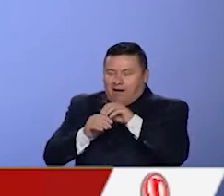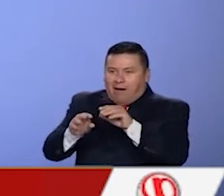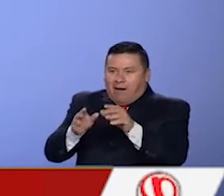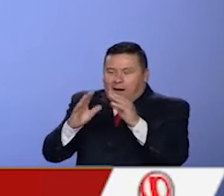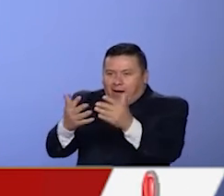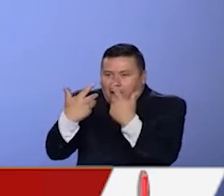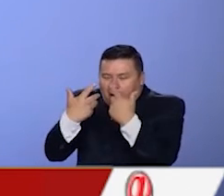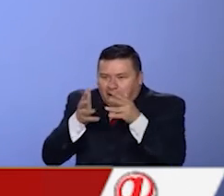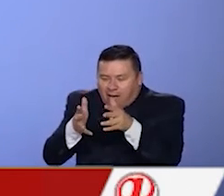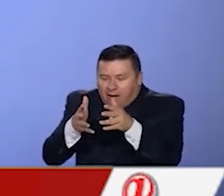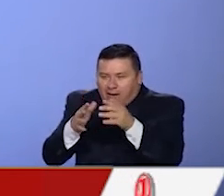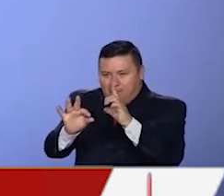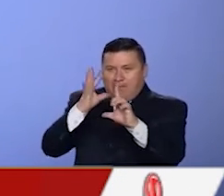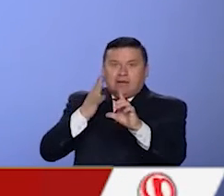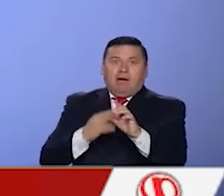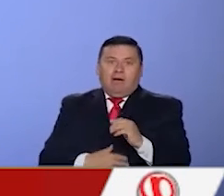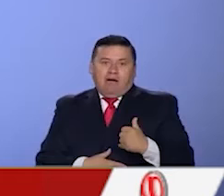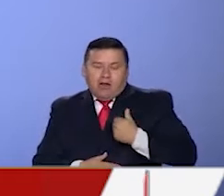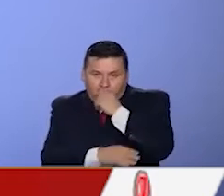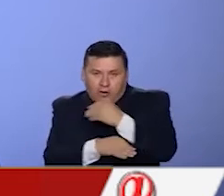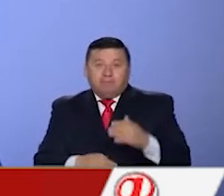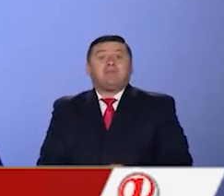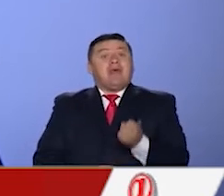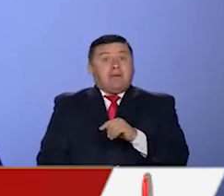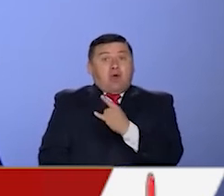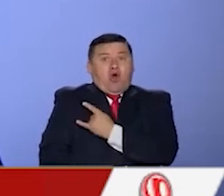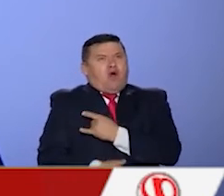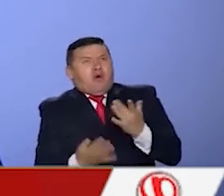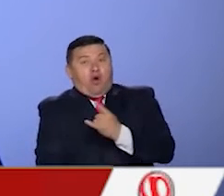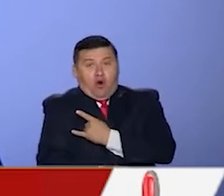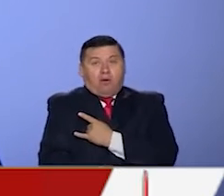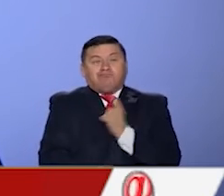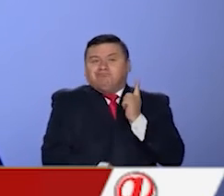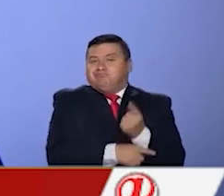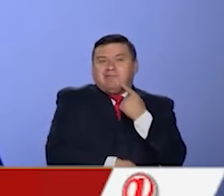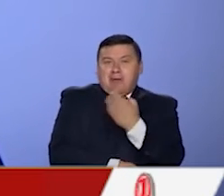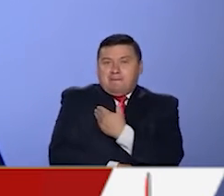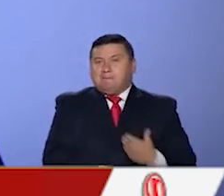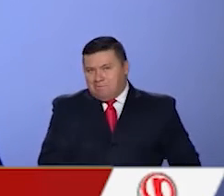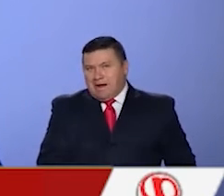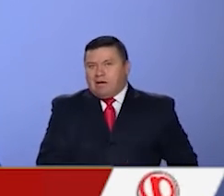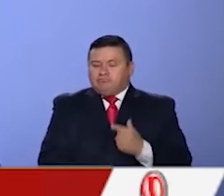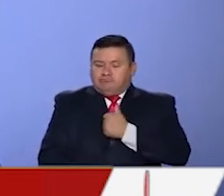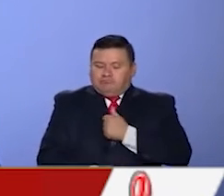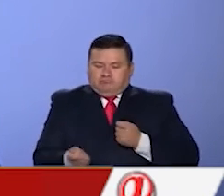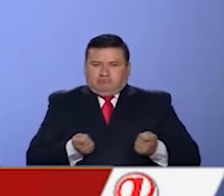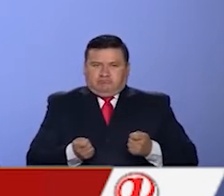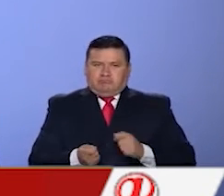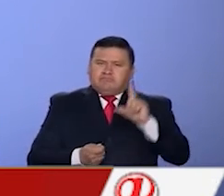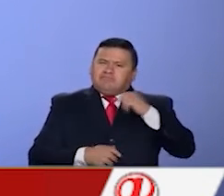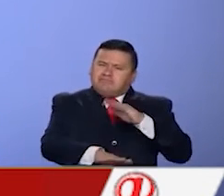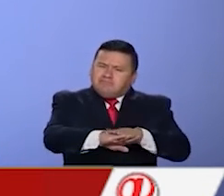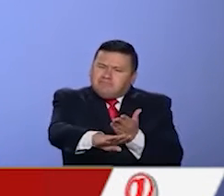posterior sean muy útiles para acompañar a los niños, niñas y jóvenes. En educación superior, también lo mencionó el presidente, en virtud de su autonomía,